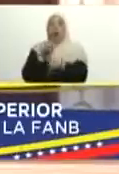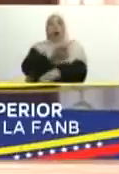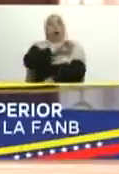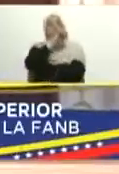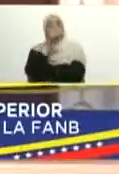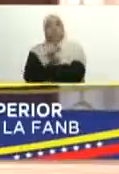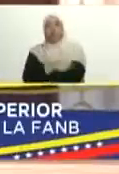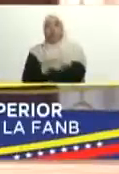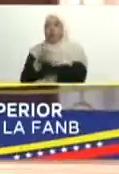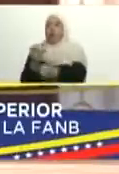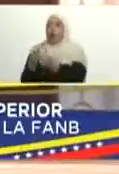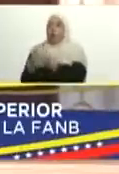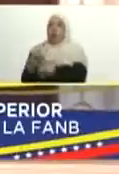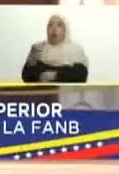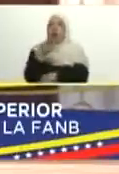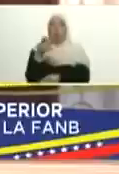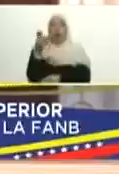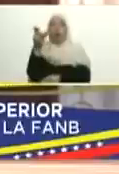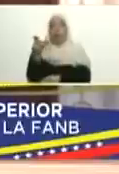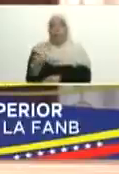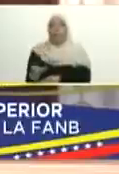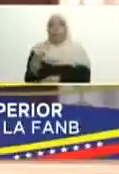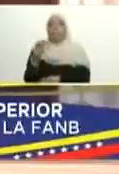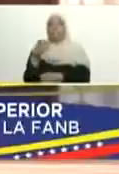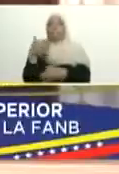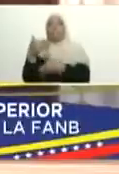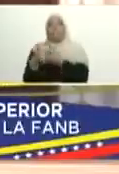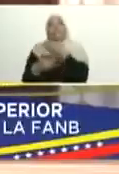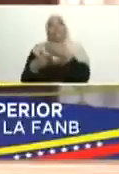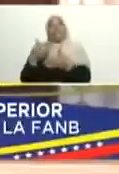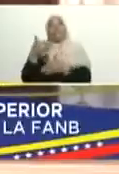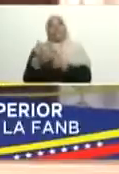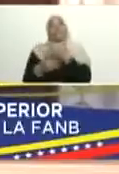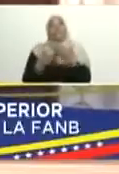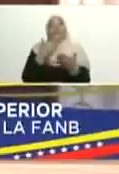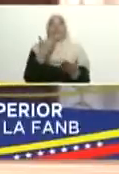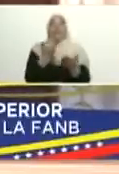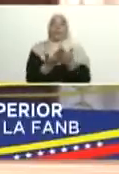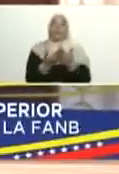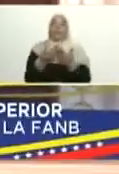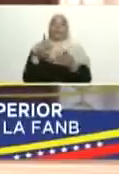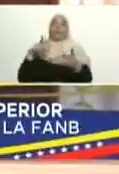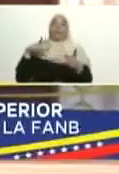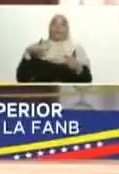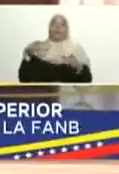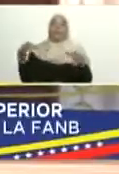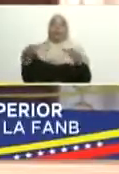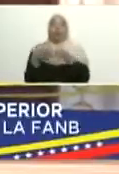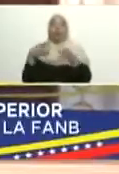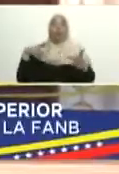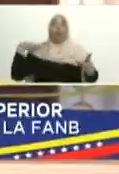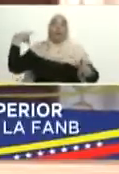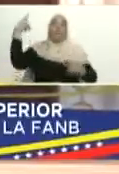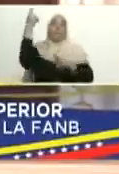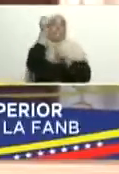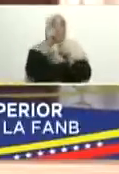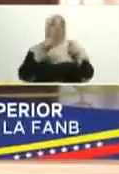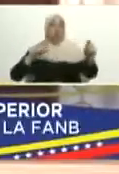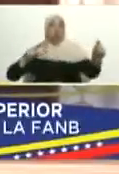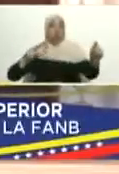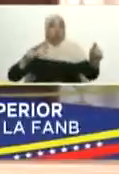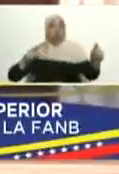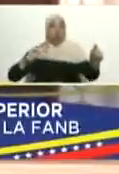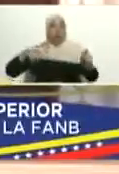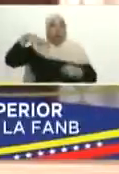informe completo, las operaciones en curso a lo largo y ancho del Amazonas, en Bolívar,